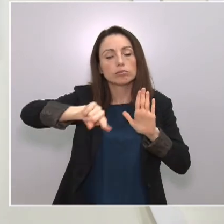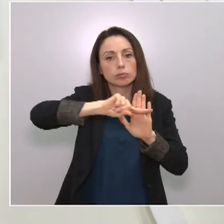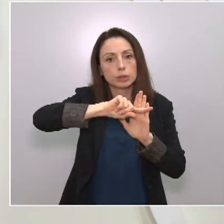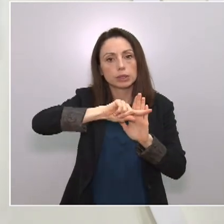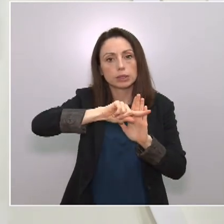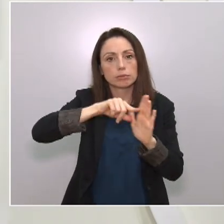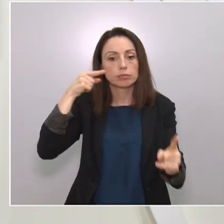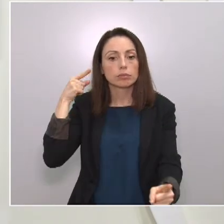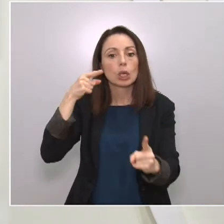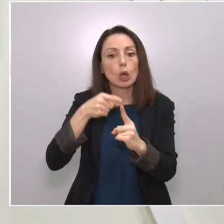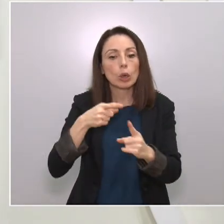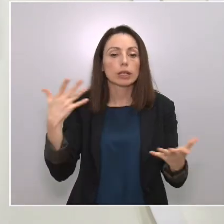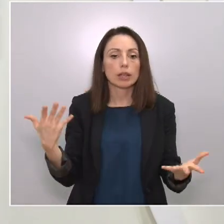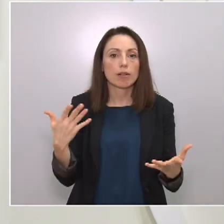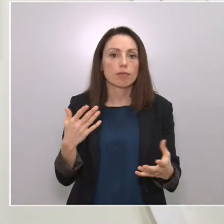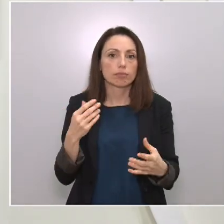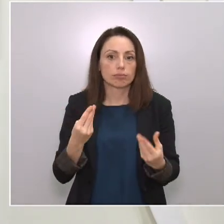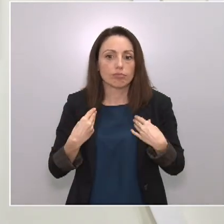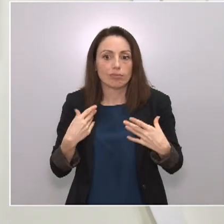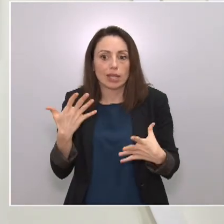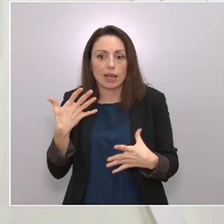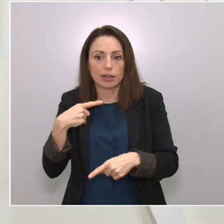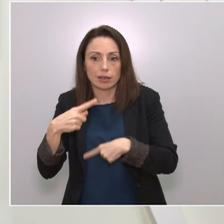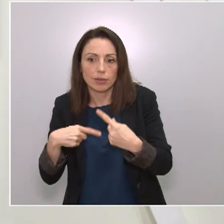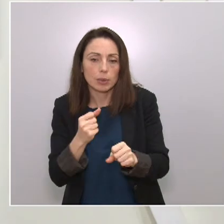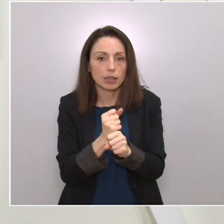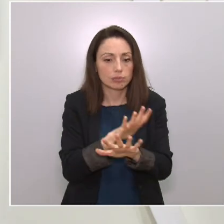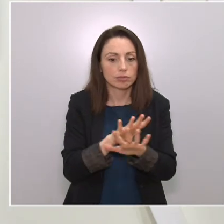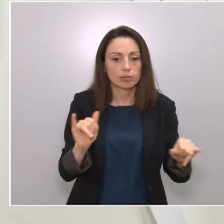precisamente para conciliar vida familiar y laboral, en el que se destina en